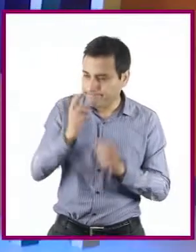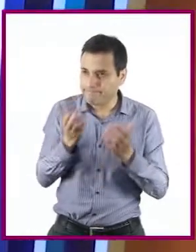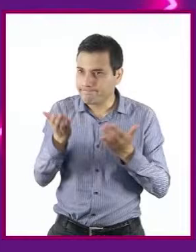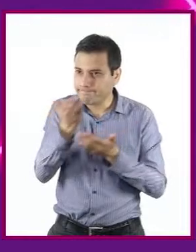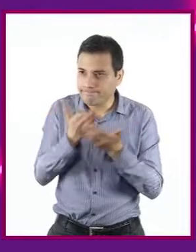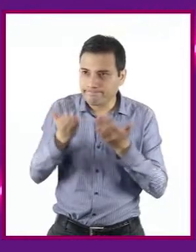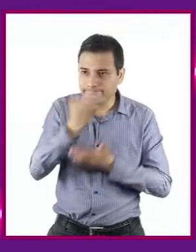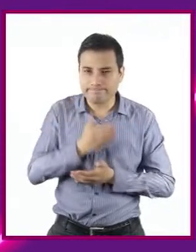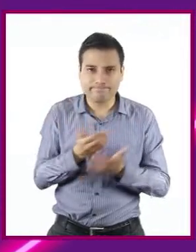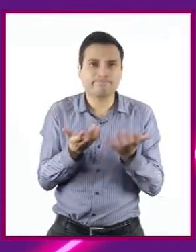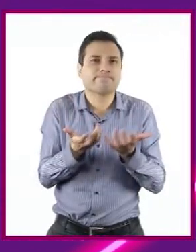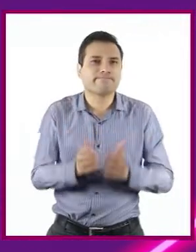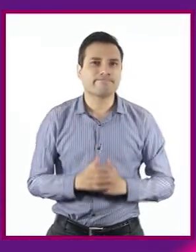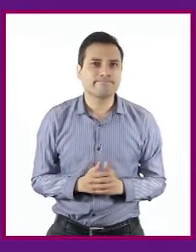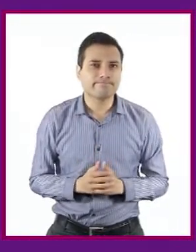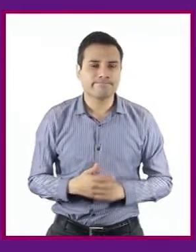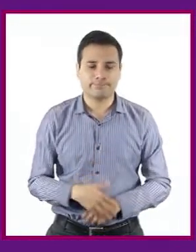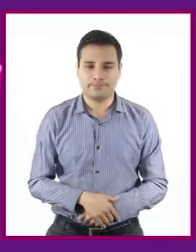personas?